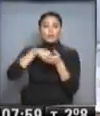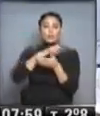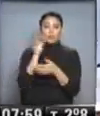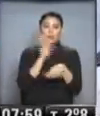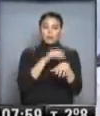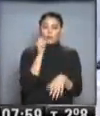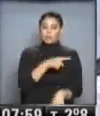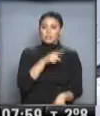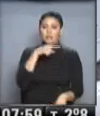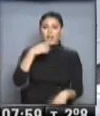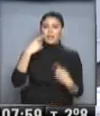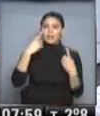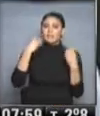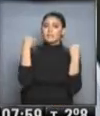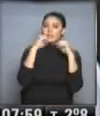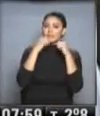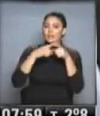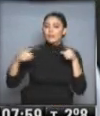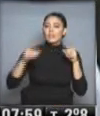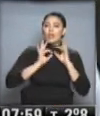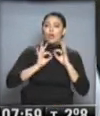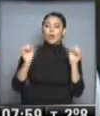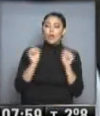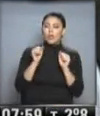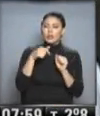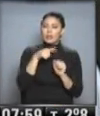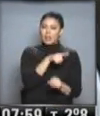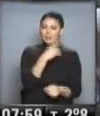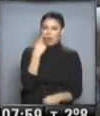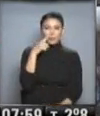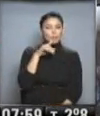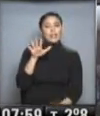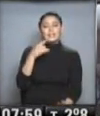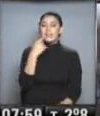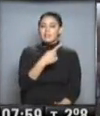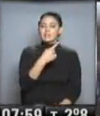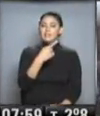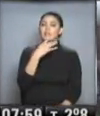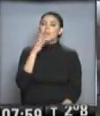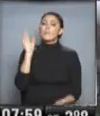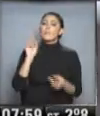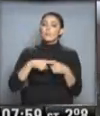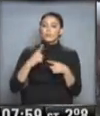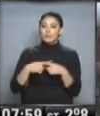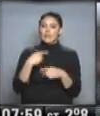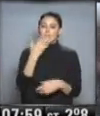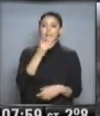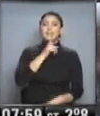Buenos Aires donde se desarrollan las colonias se preguntó la funcionaria en diálogo con la agencia